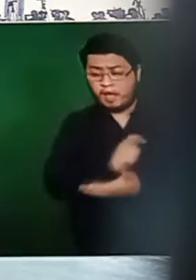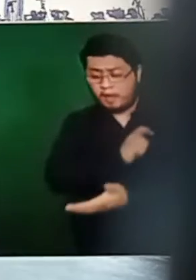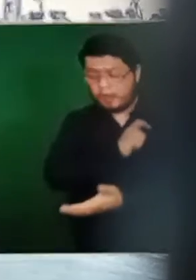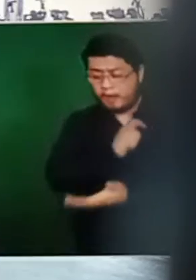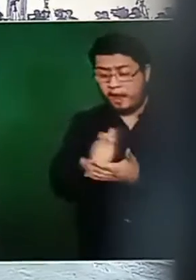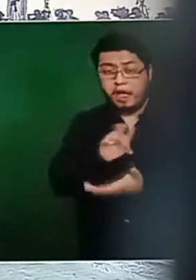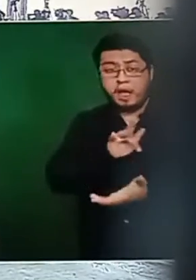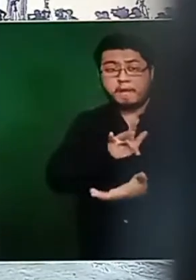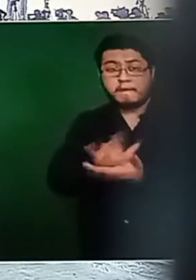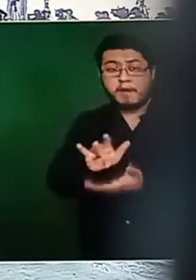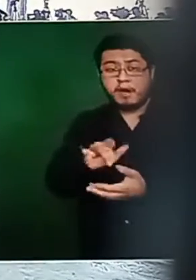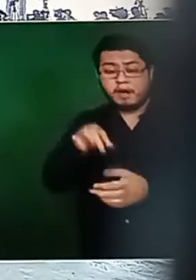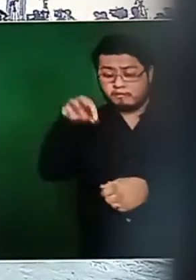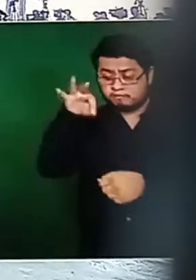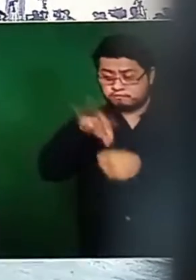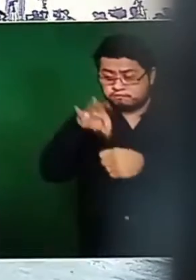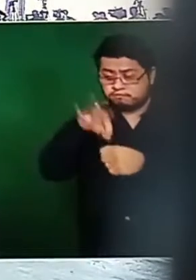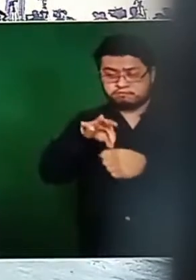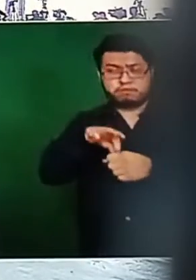cuesta más